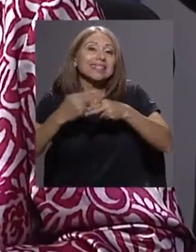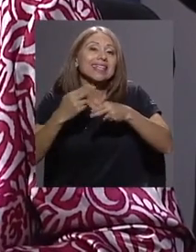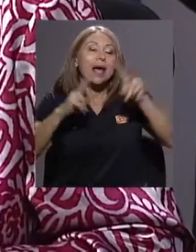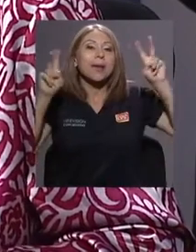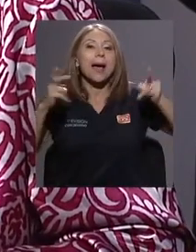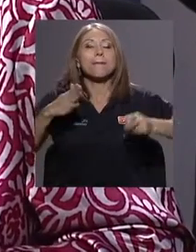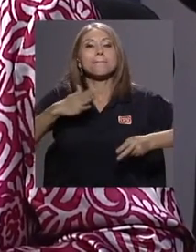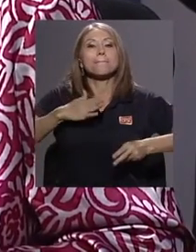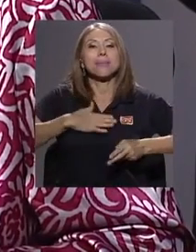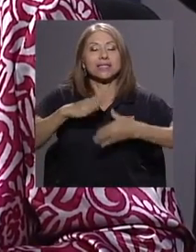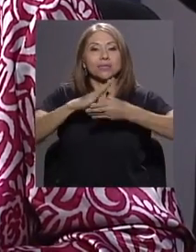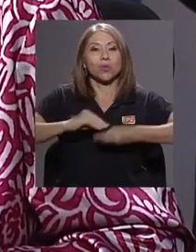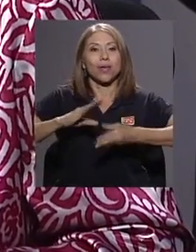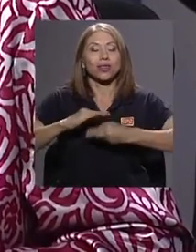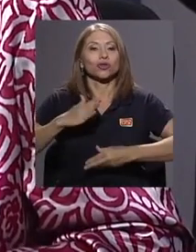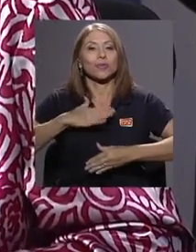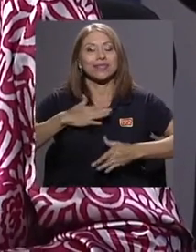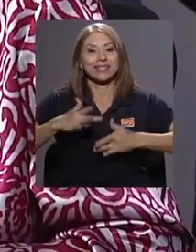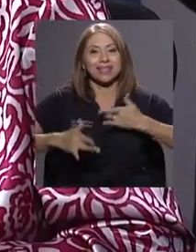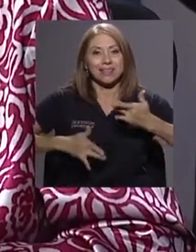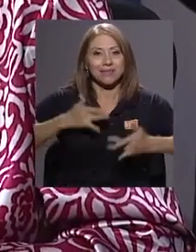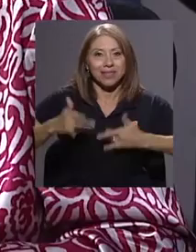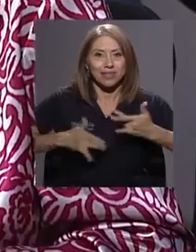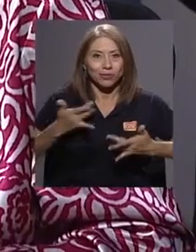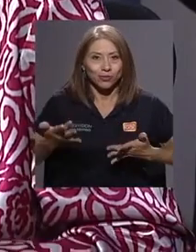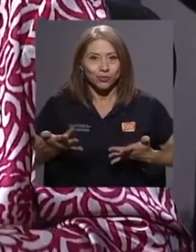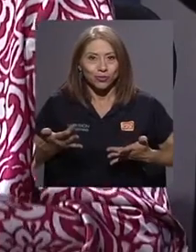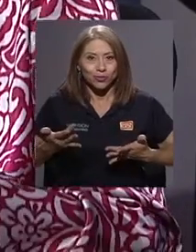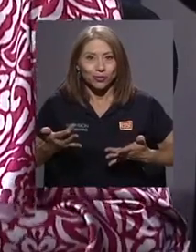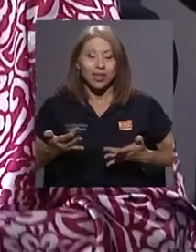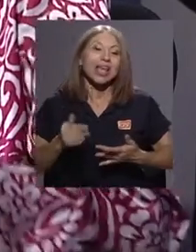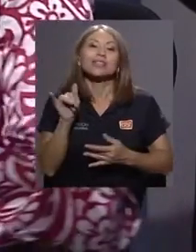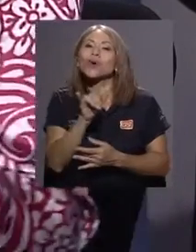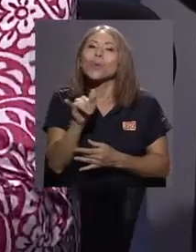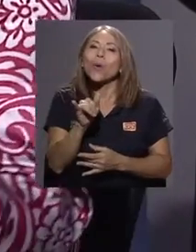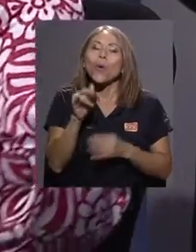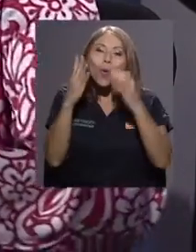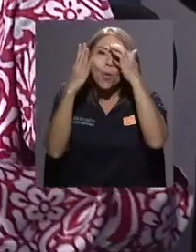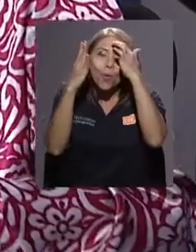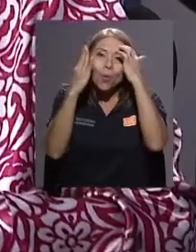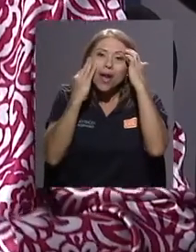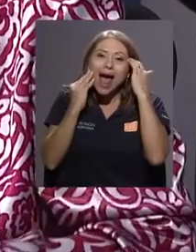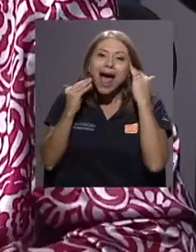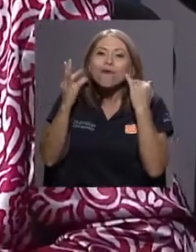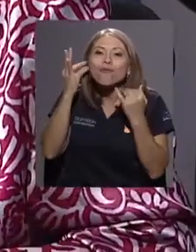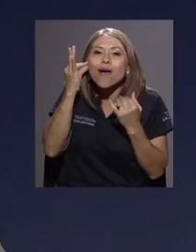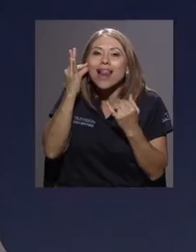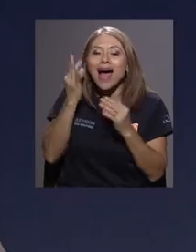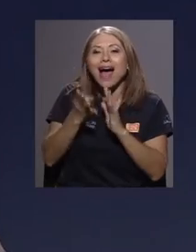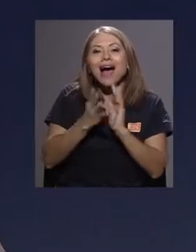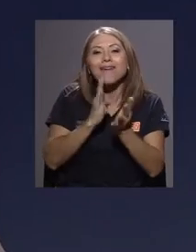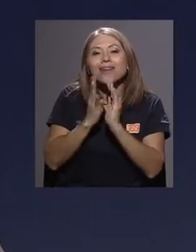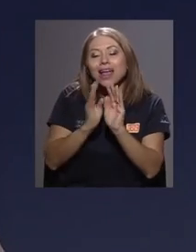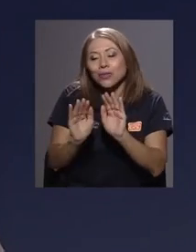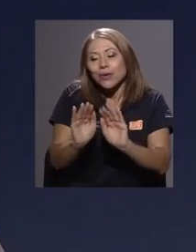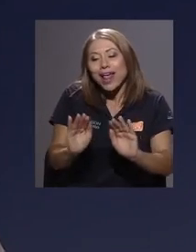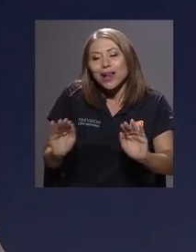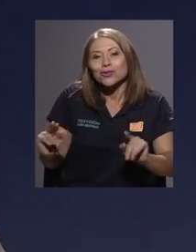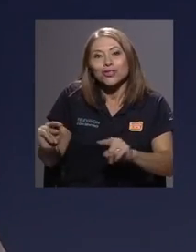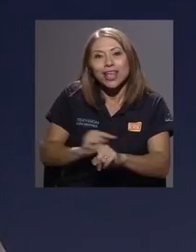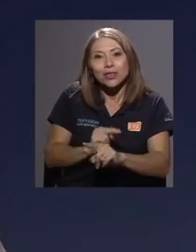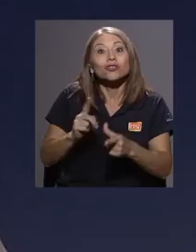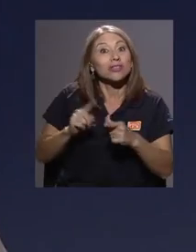mis cuentos mis sentimientos así como es una abuela hablando el de a los nietos nervioso y entonces se